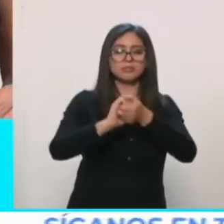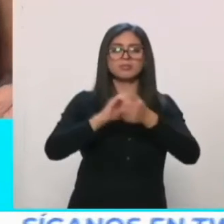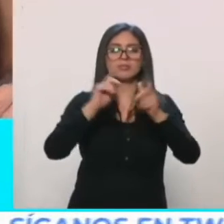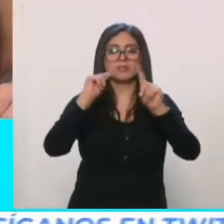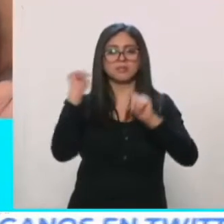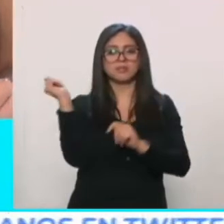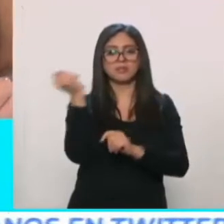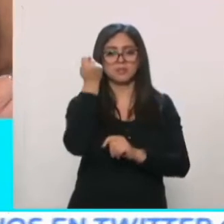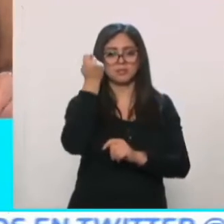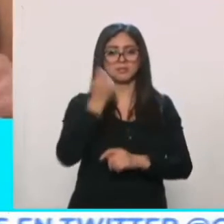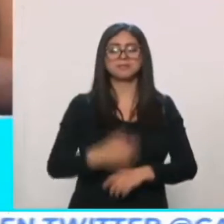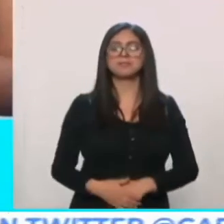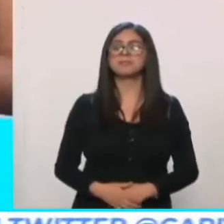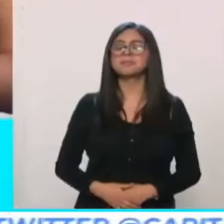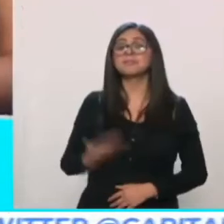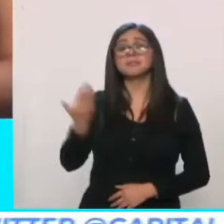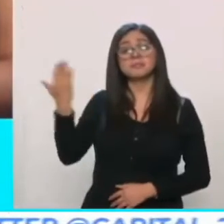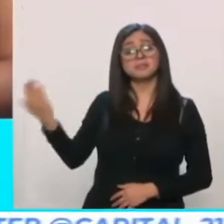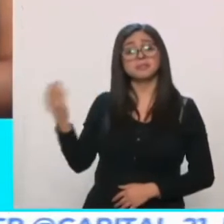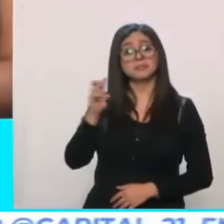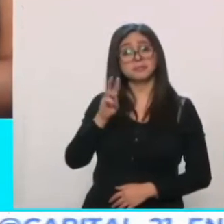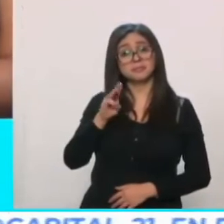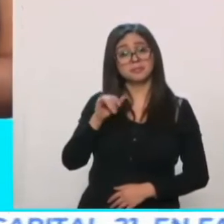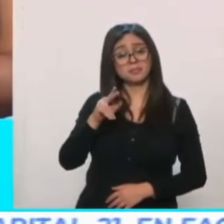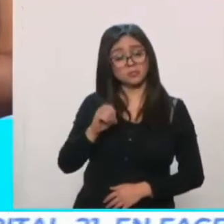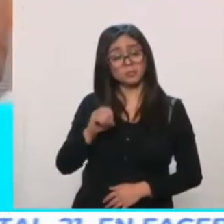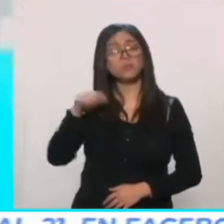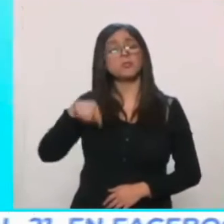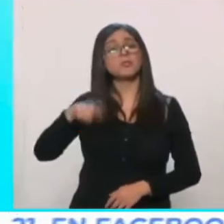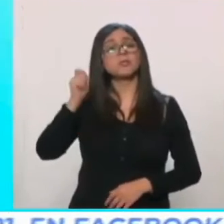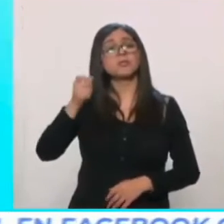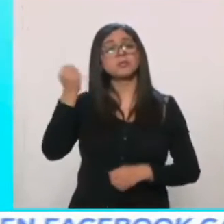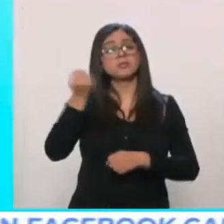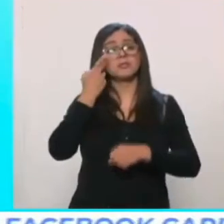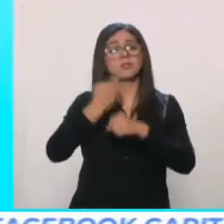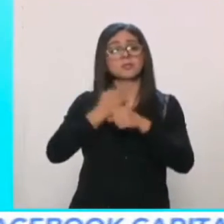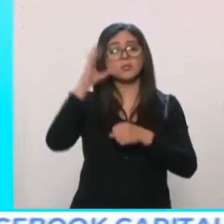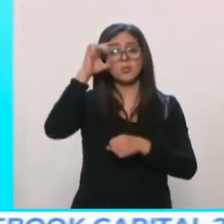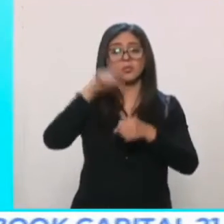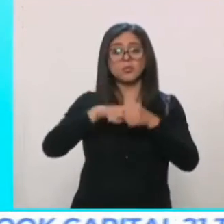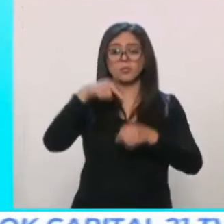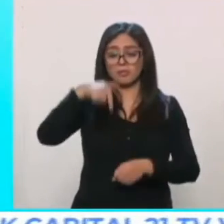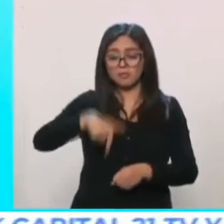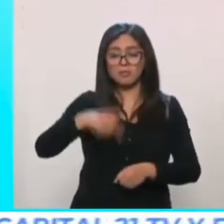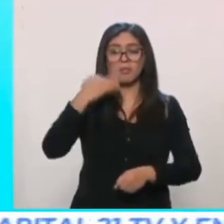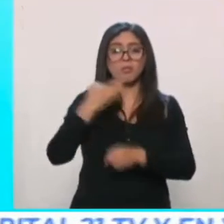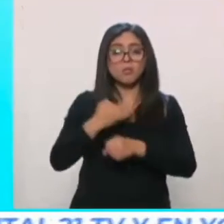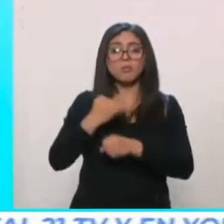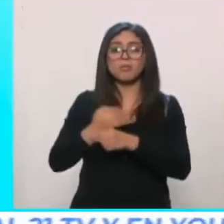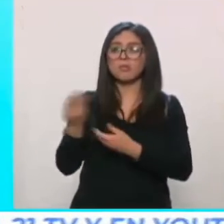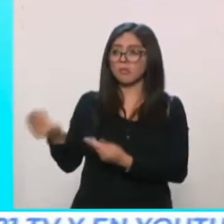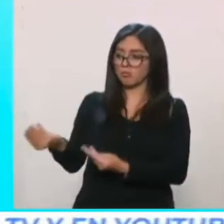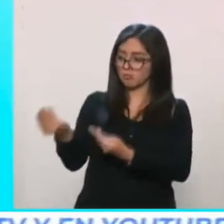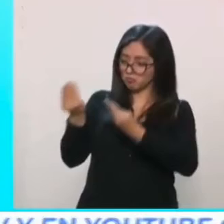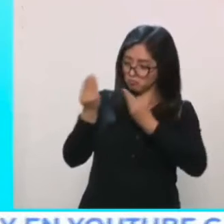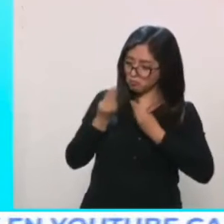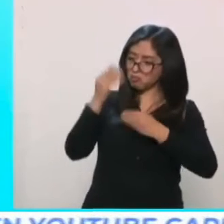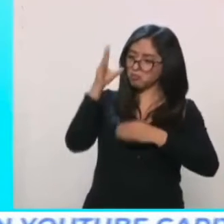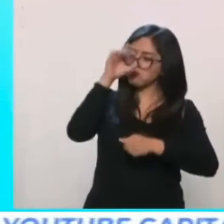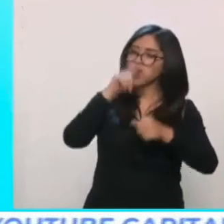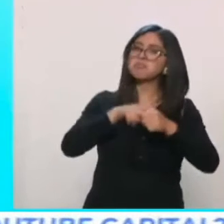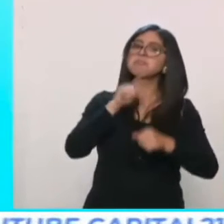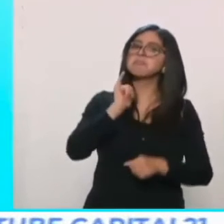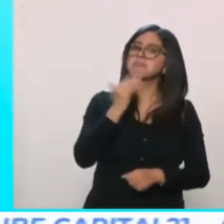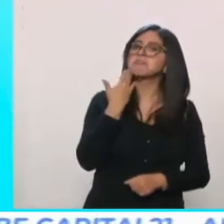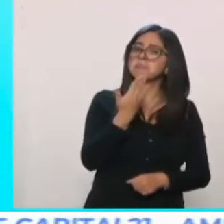tecnológico. Ministro, pues según los datos que nos revela el secretario de Cultura en la Ciudad de México, los capitalinos estamos recibiendo muy bien este intercambio